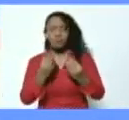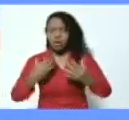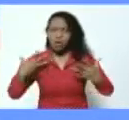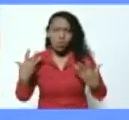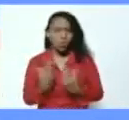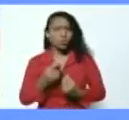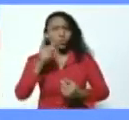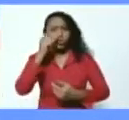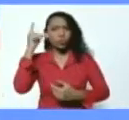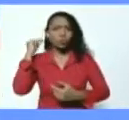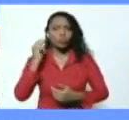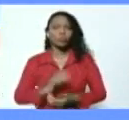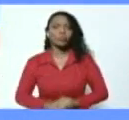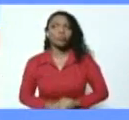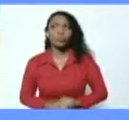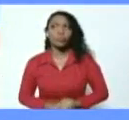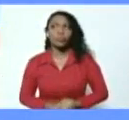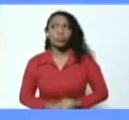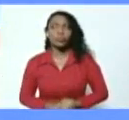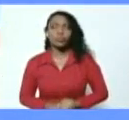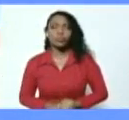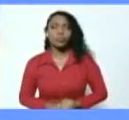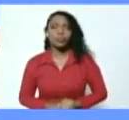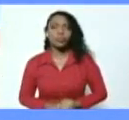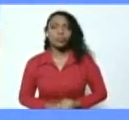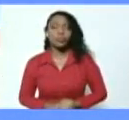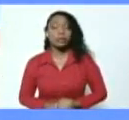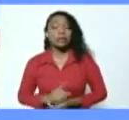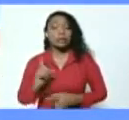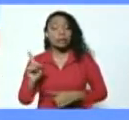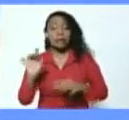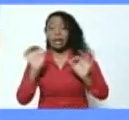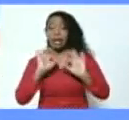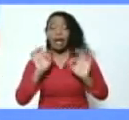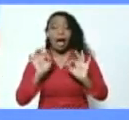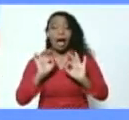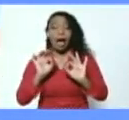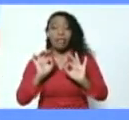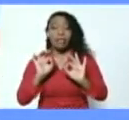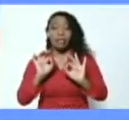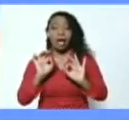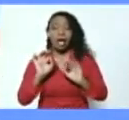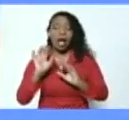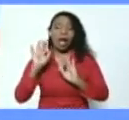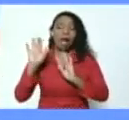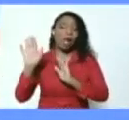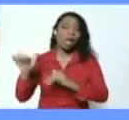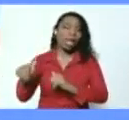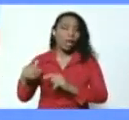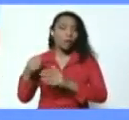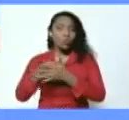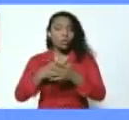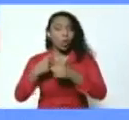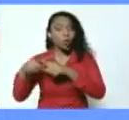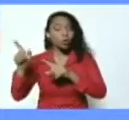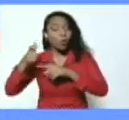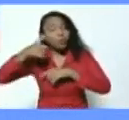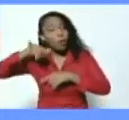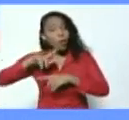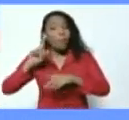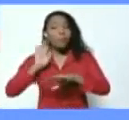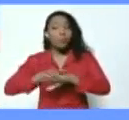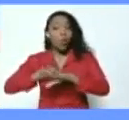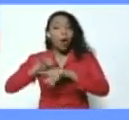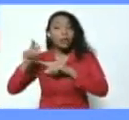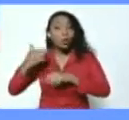juntas, todos y todas. Entonces, sin menospreciar las luchas de los otros pueblos, y por eso hay que